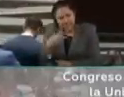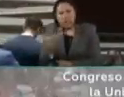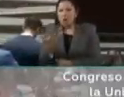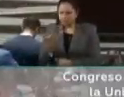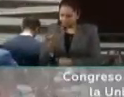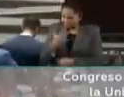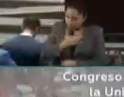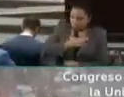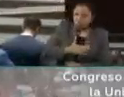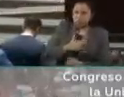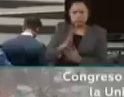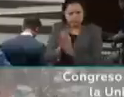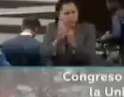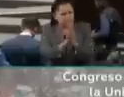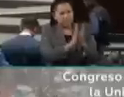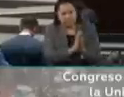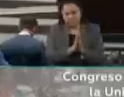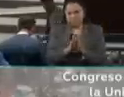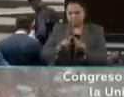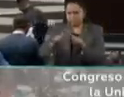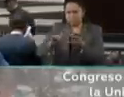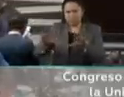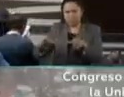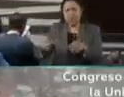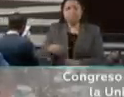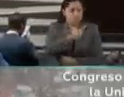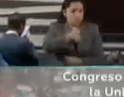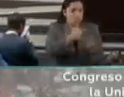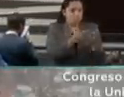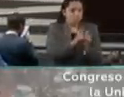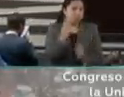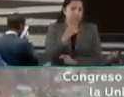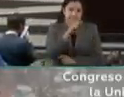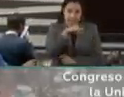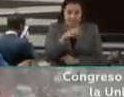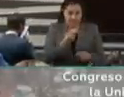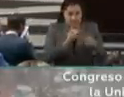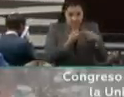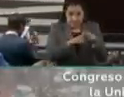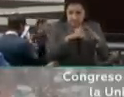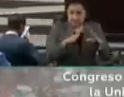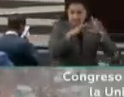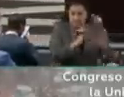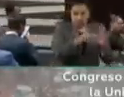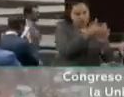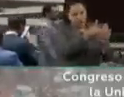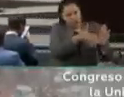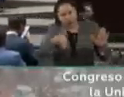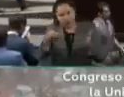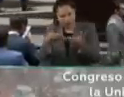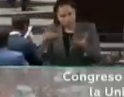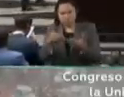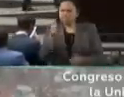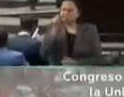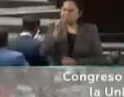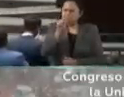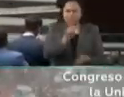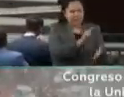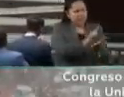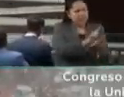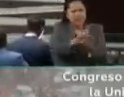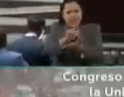Verde, desde su nacimiento hasta el día de hoy, ha sido un partido político respetuoso de las leyes y de las